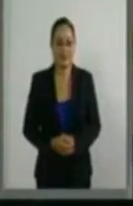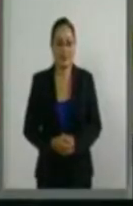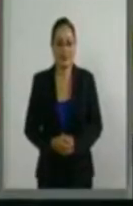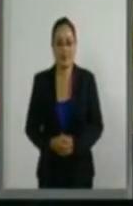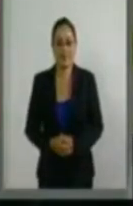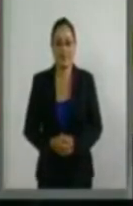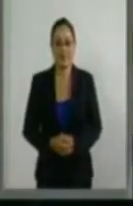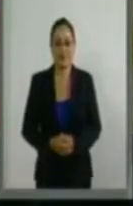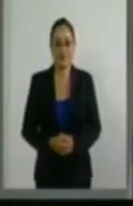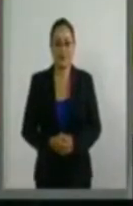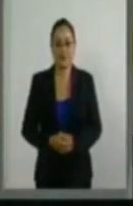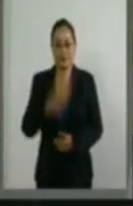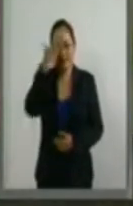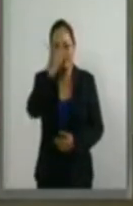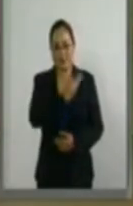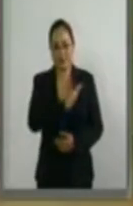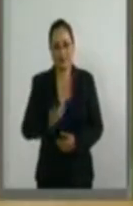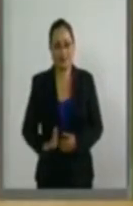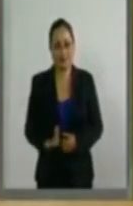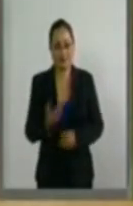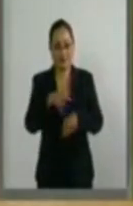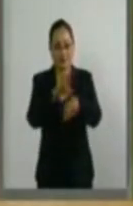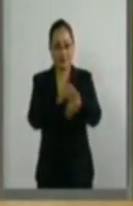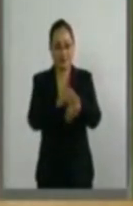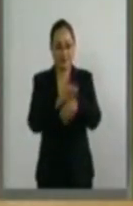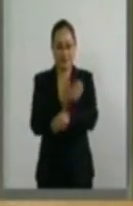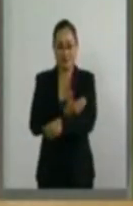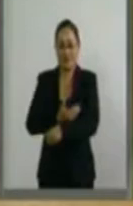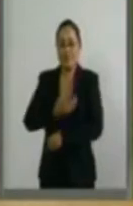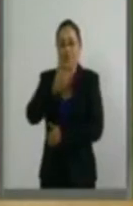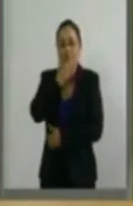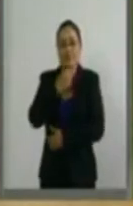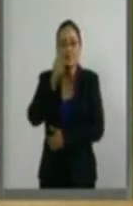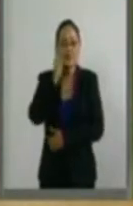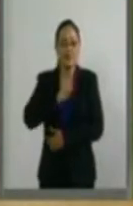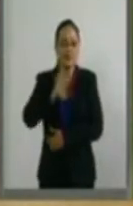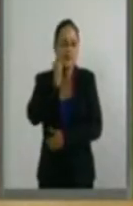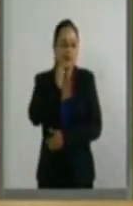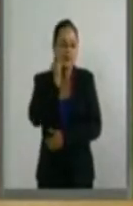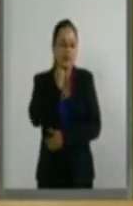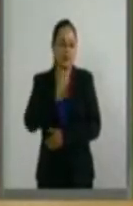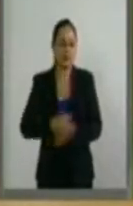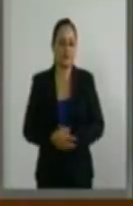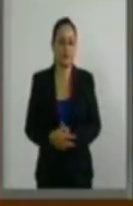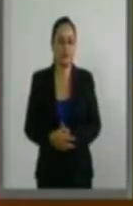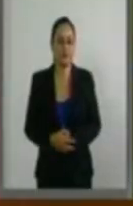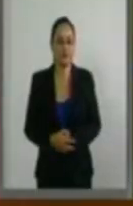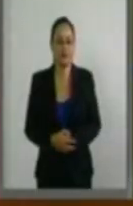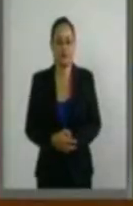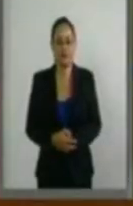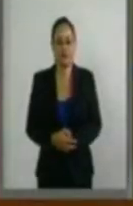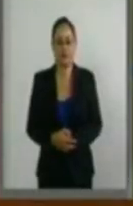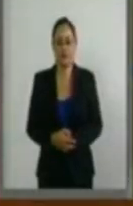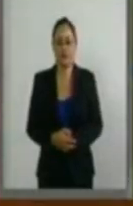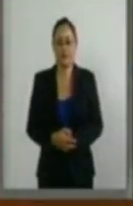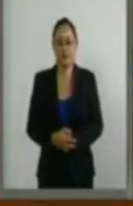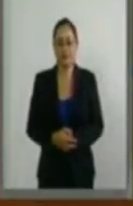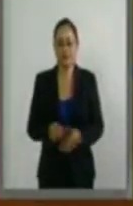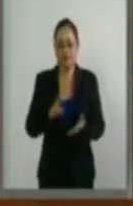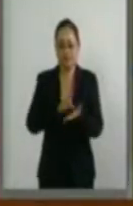Con su permiso, señor presidente, compañeras y compañeros senadores. El derecho a la